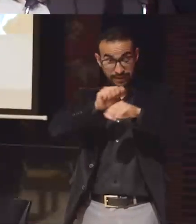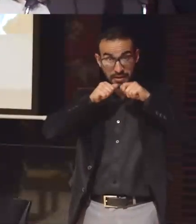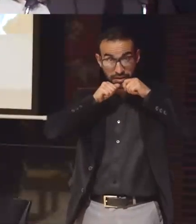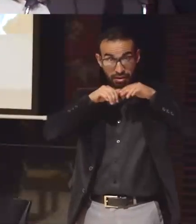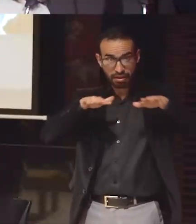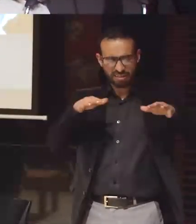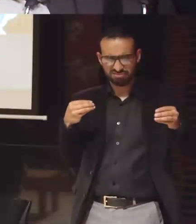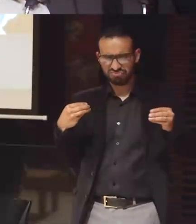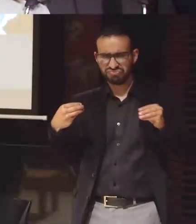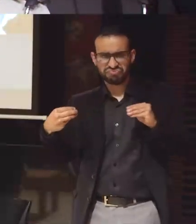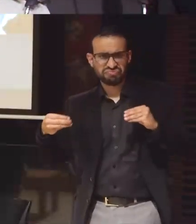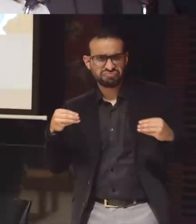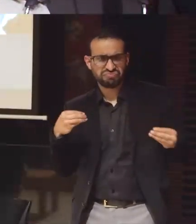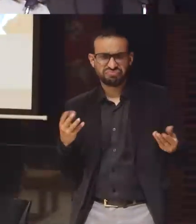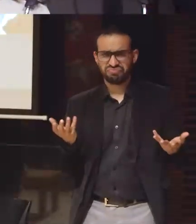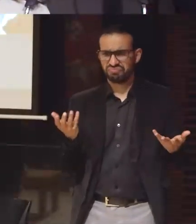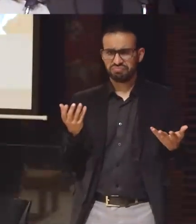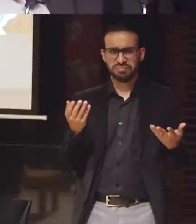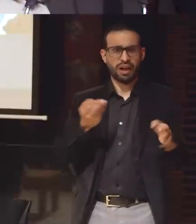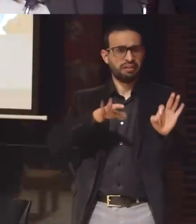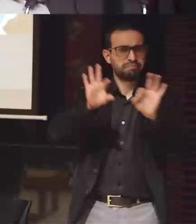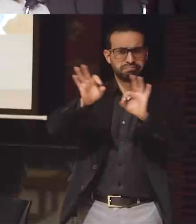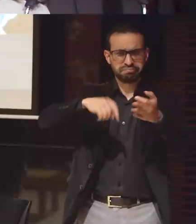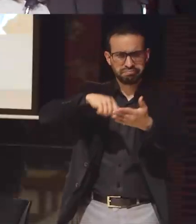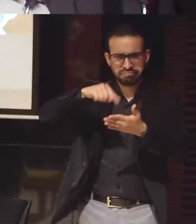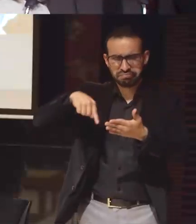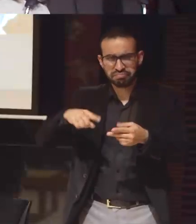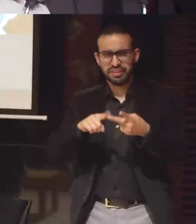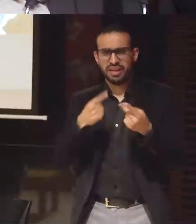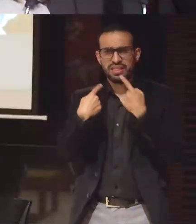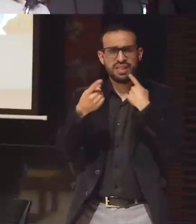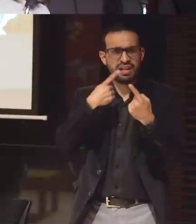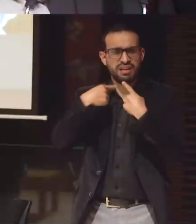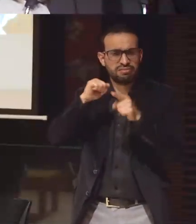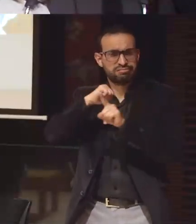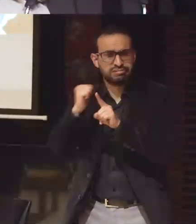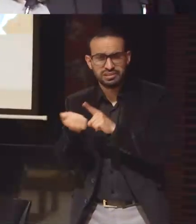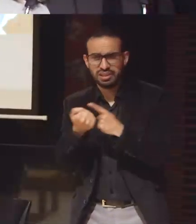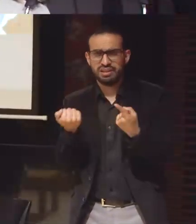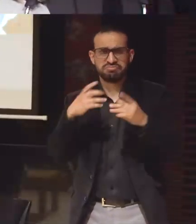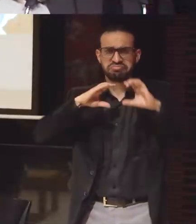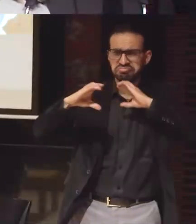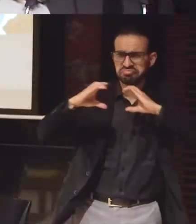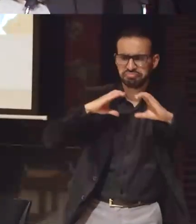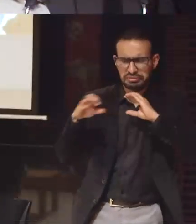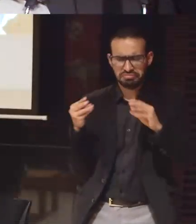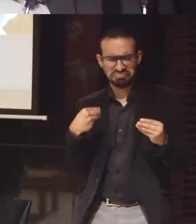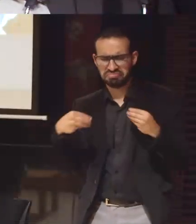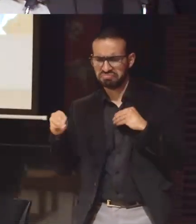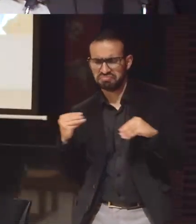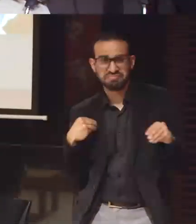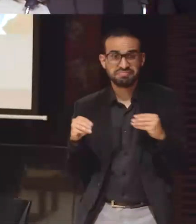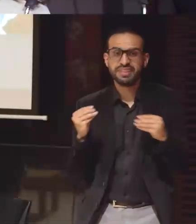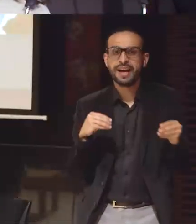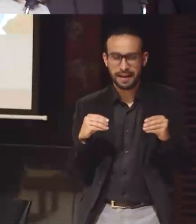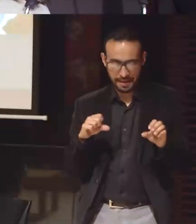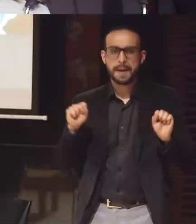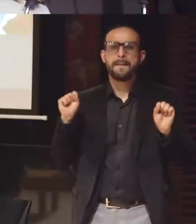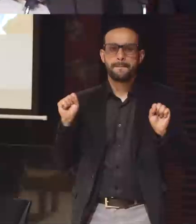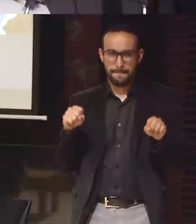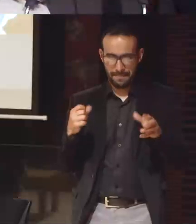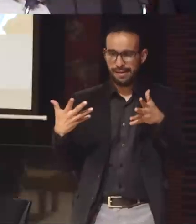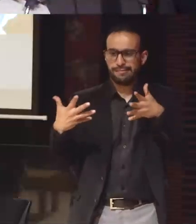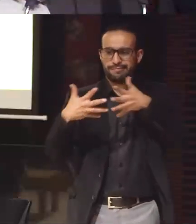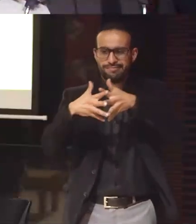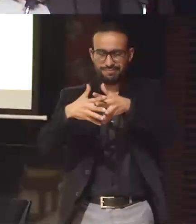flexible en todos los sentidos, de contratación, de diálogo social, de evolución, de comunicación, permite uno realmente generar una conexión con la